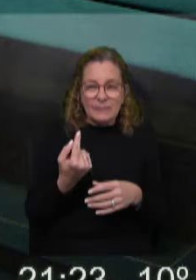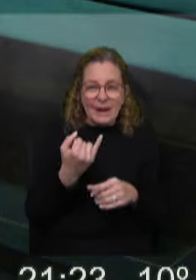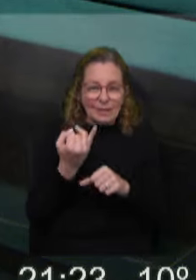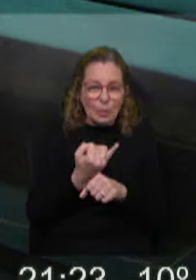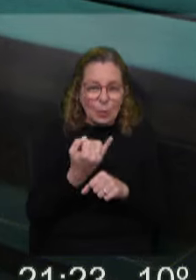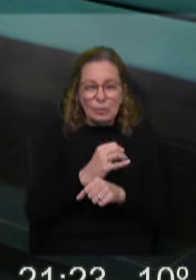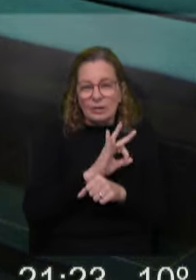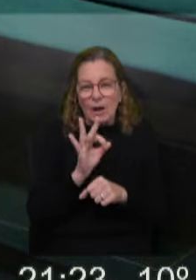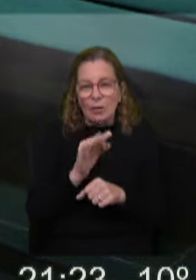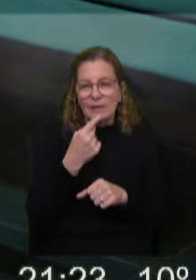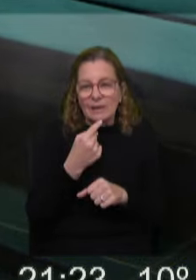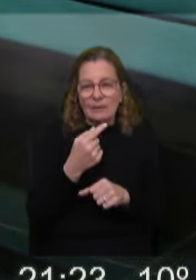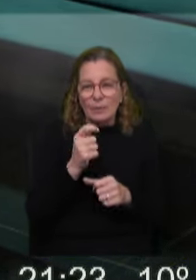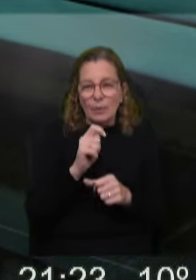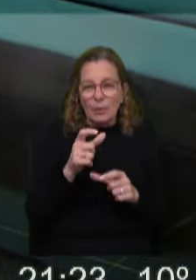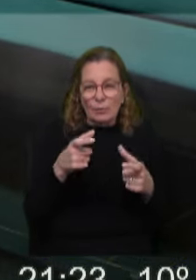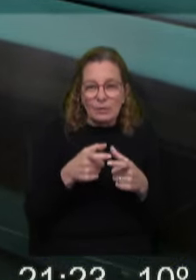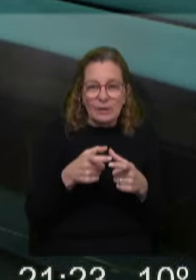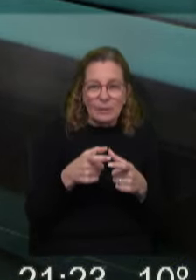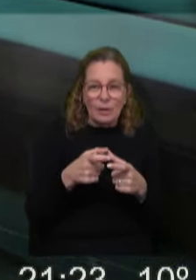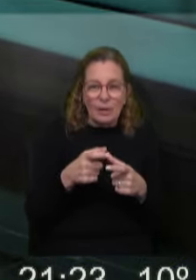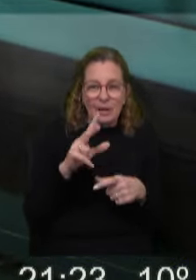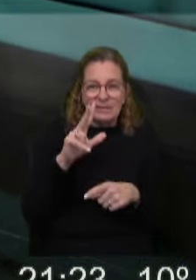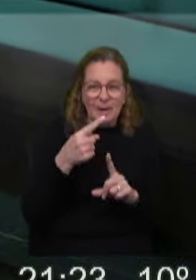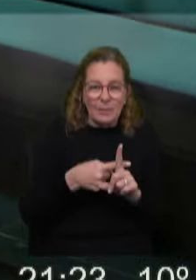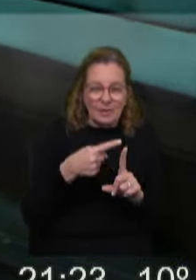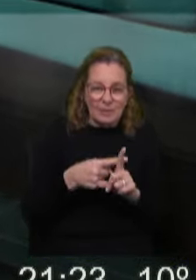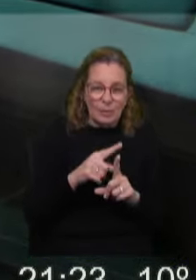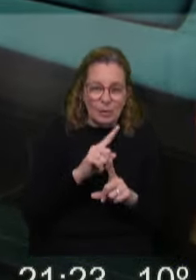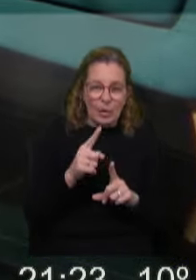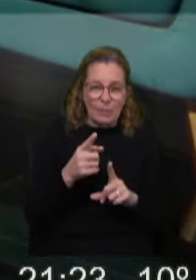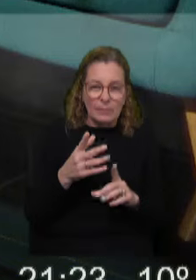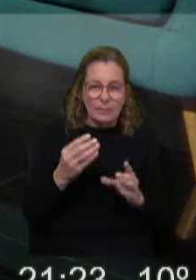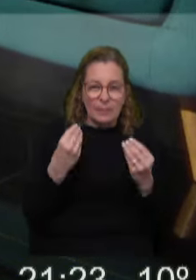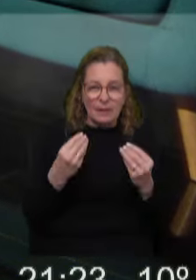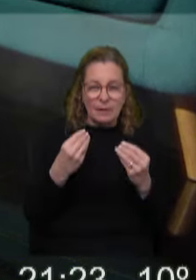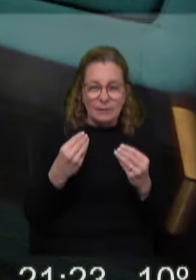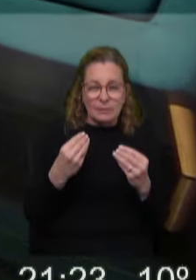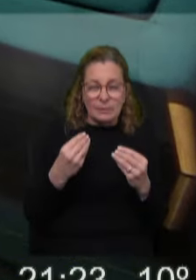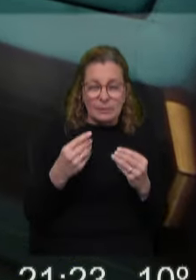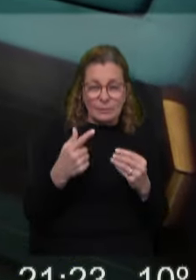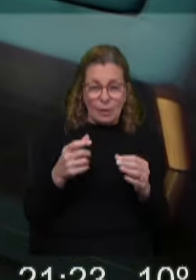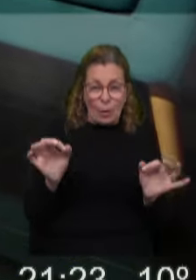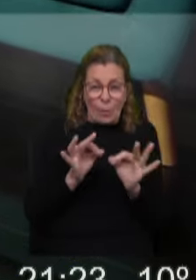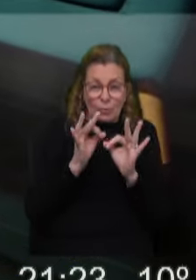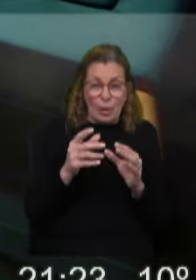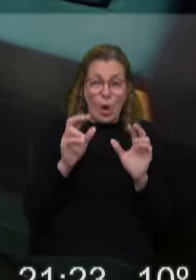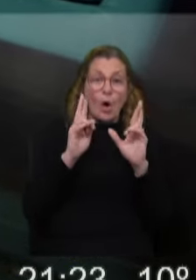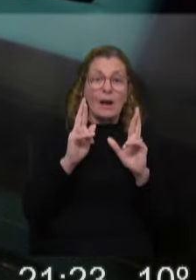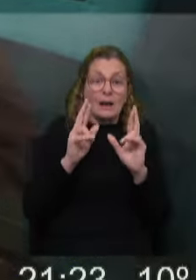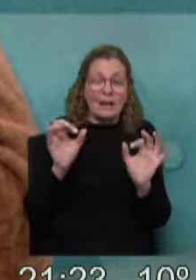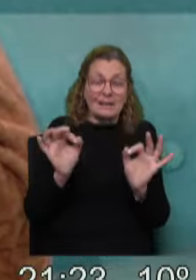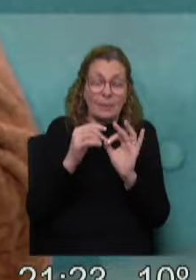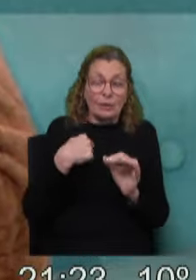la industria o te dicen tenés que sacar un single cada 3 meses, porque sí, si claro. No desapareces. Pará, si tengo temones, sí, ojalá tuviera temas que